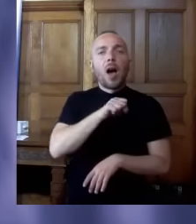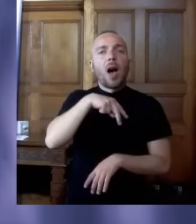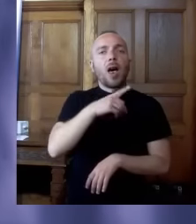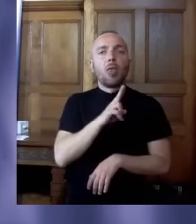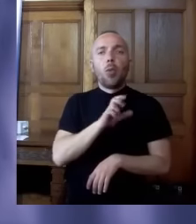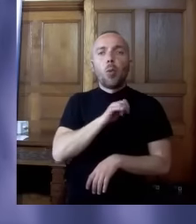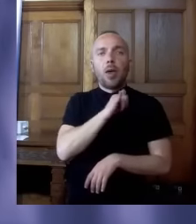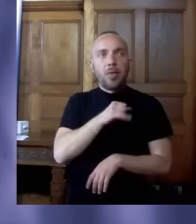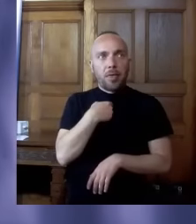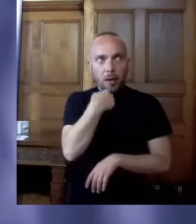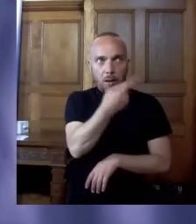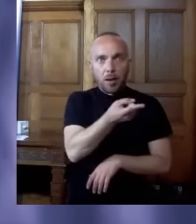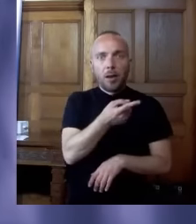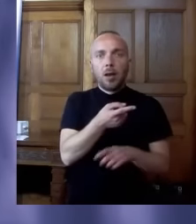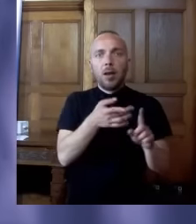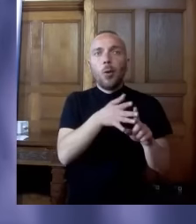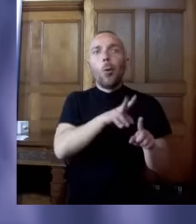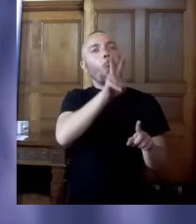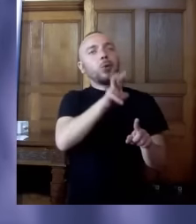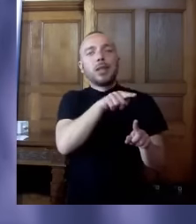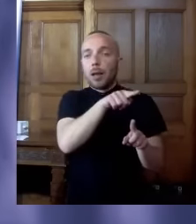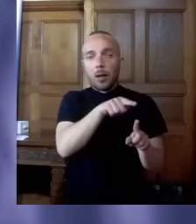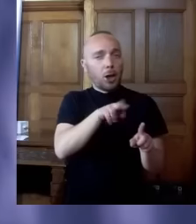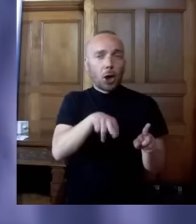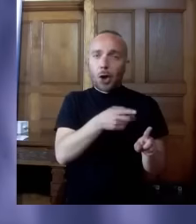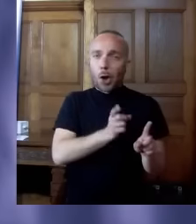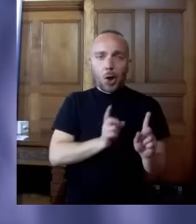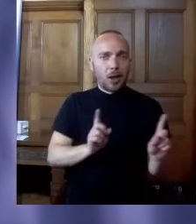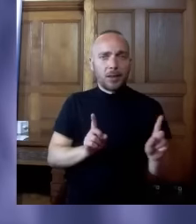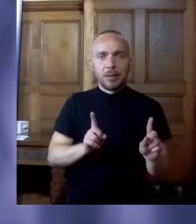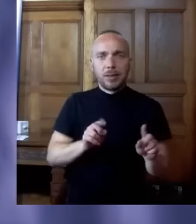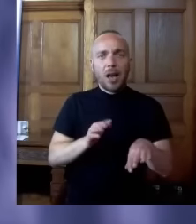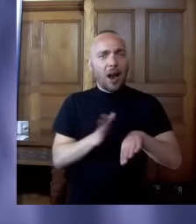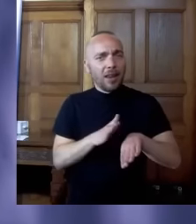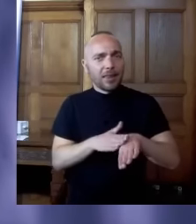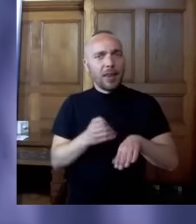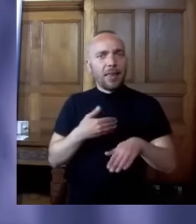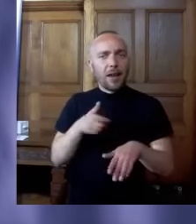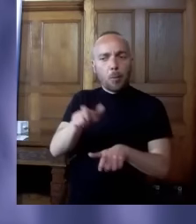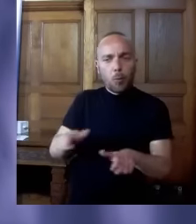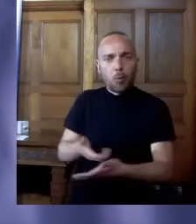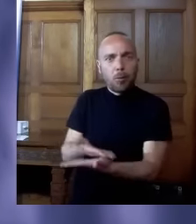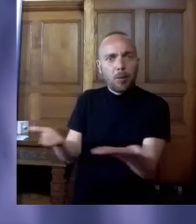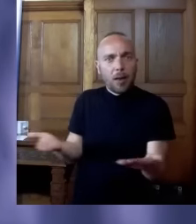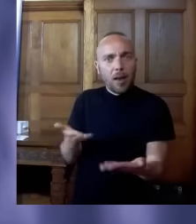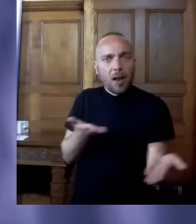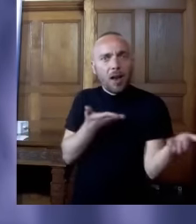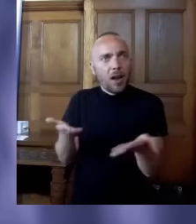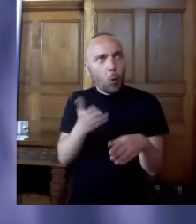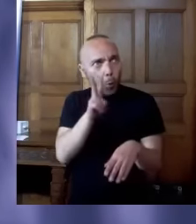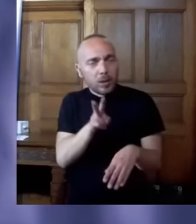hay que decirle que útiles no han sido no lo han sido desde luego a la izquierda y a las clases populares lo han sido solo para sus